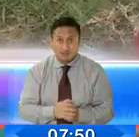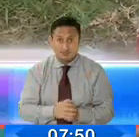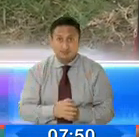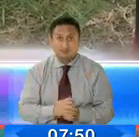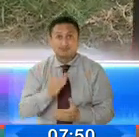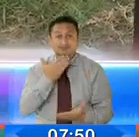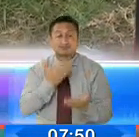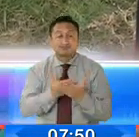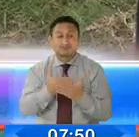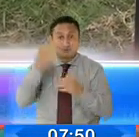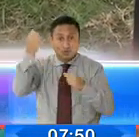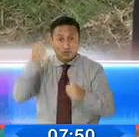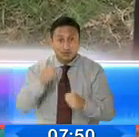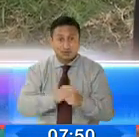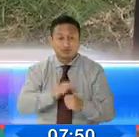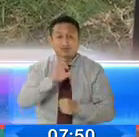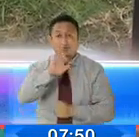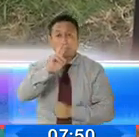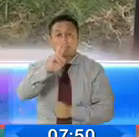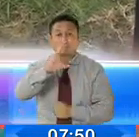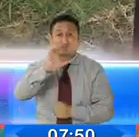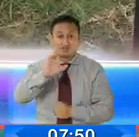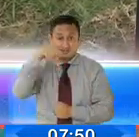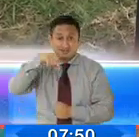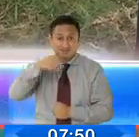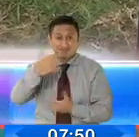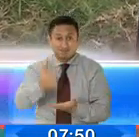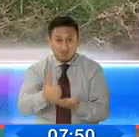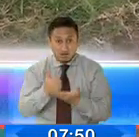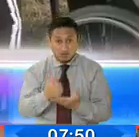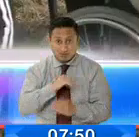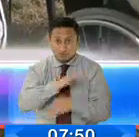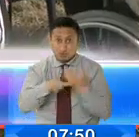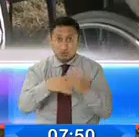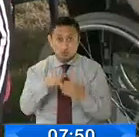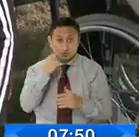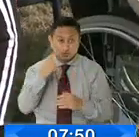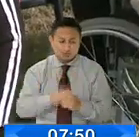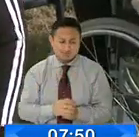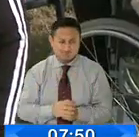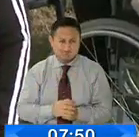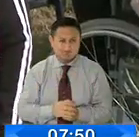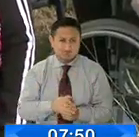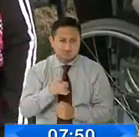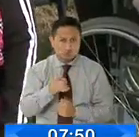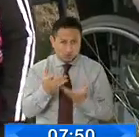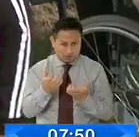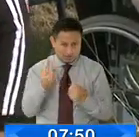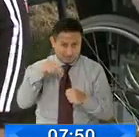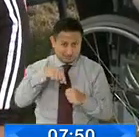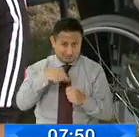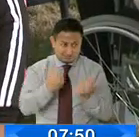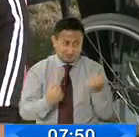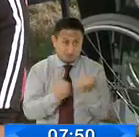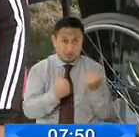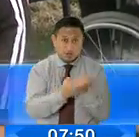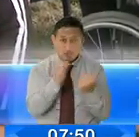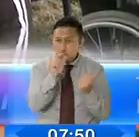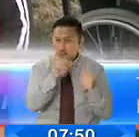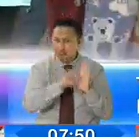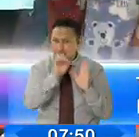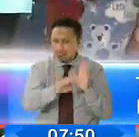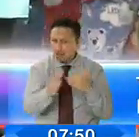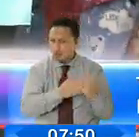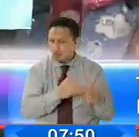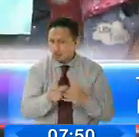la Fundación Jonathan, a TVC, una gran ayuda a todos los niños. Si usted también quiere ser parte de esta jornada solidaria con su granito de arena